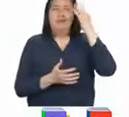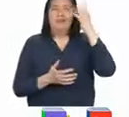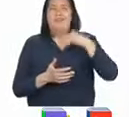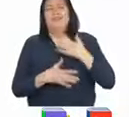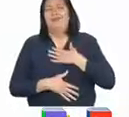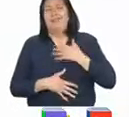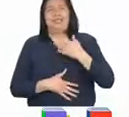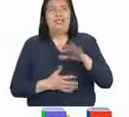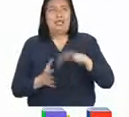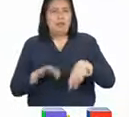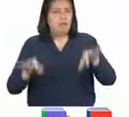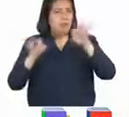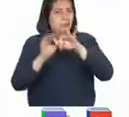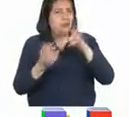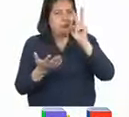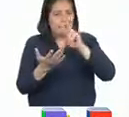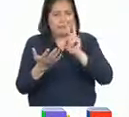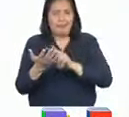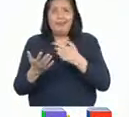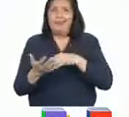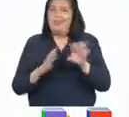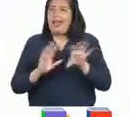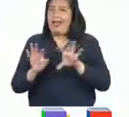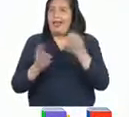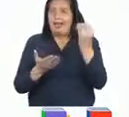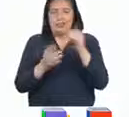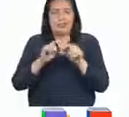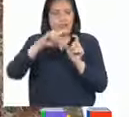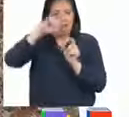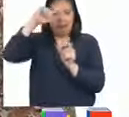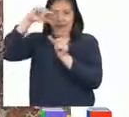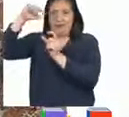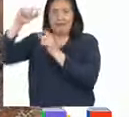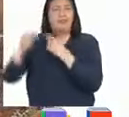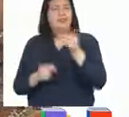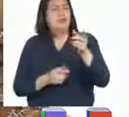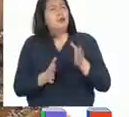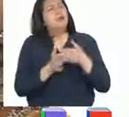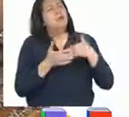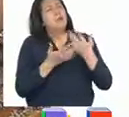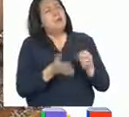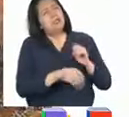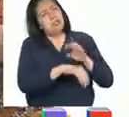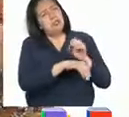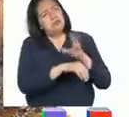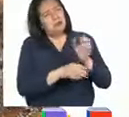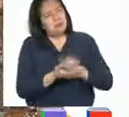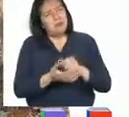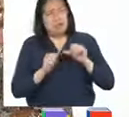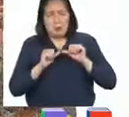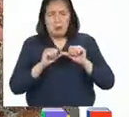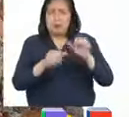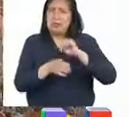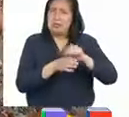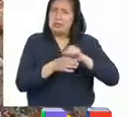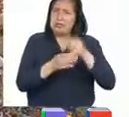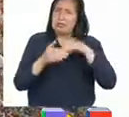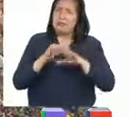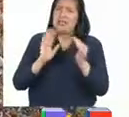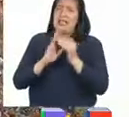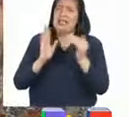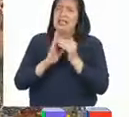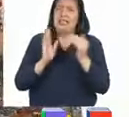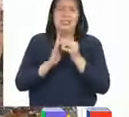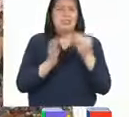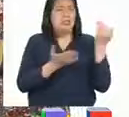forma divertida la importancia de leer y elaborar gráficos estadísticos. ¿Nos puede dar algunas recomendaciones para seguir practicando en casa con